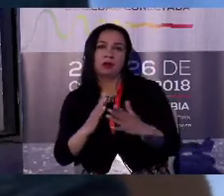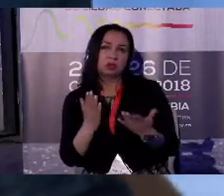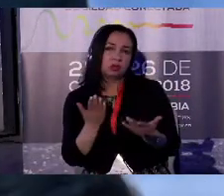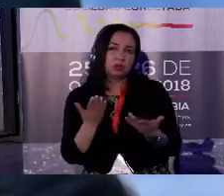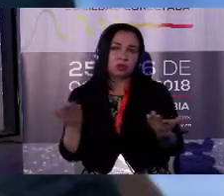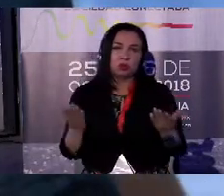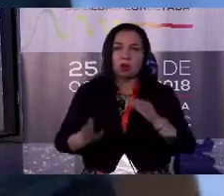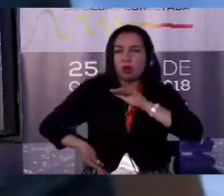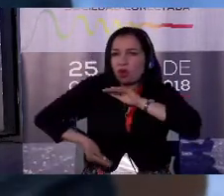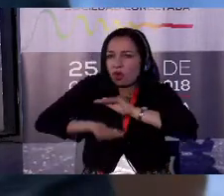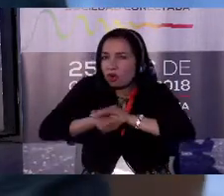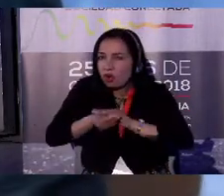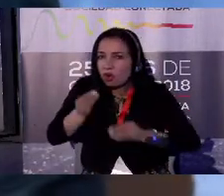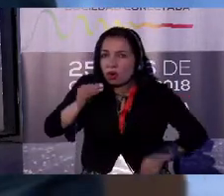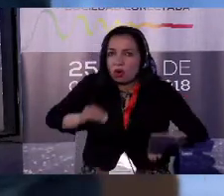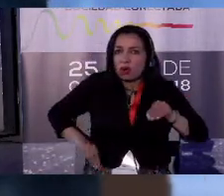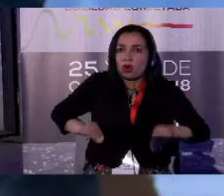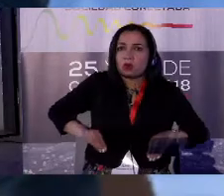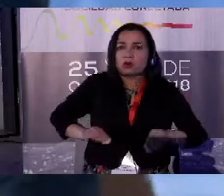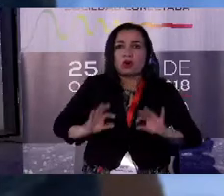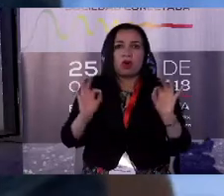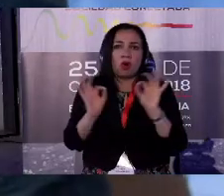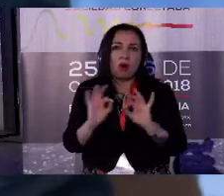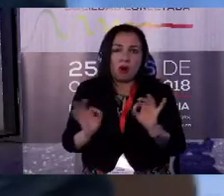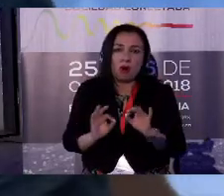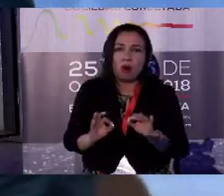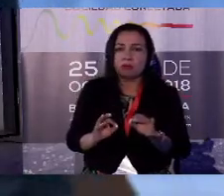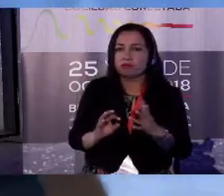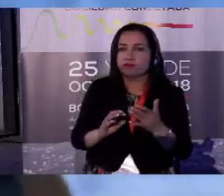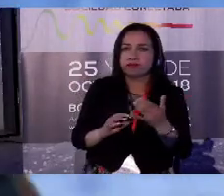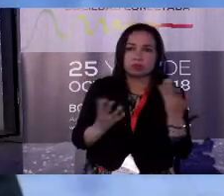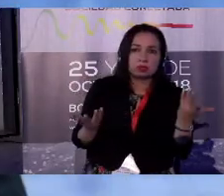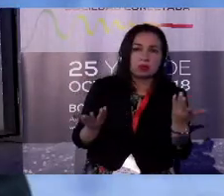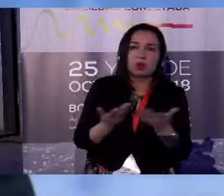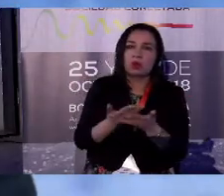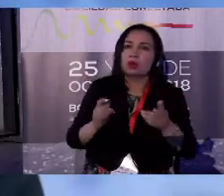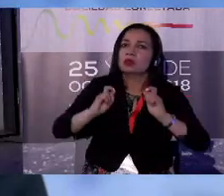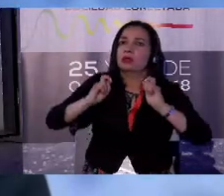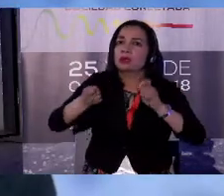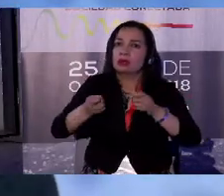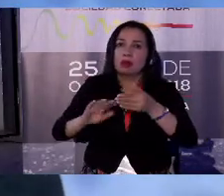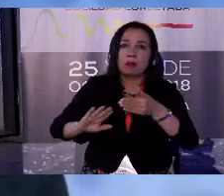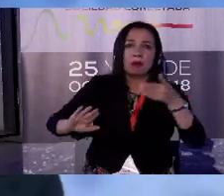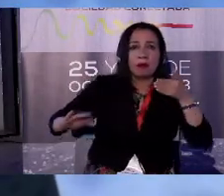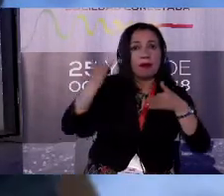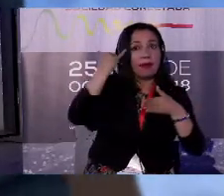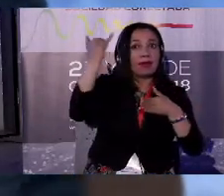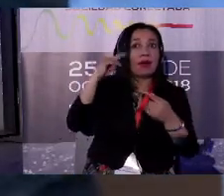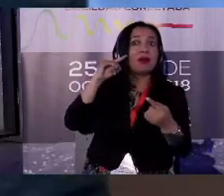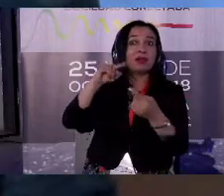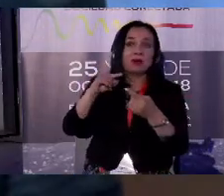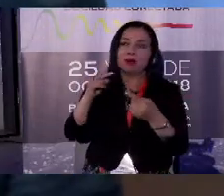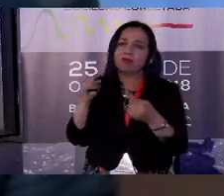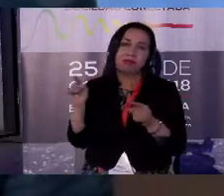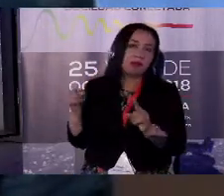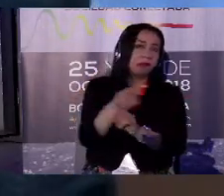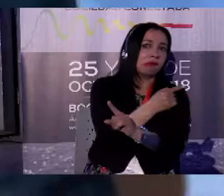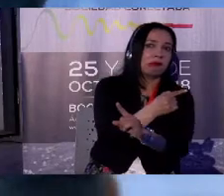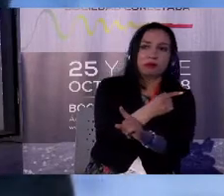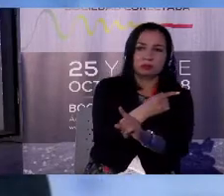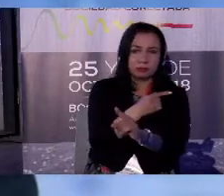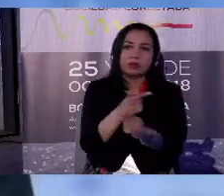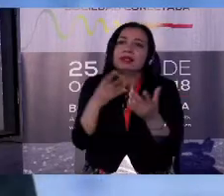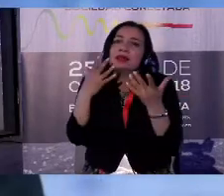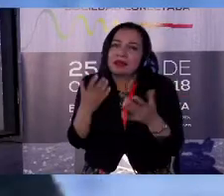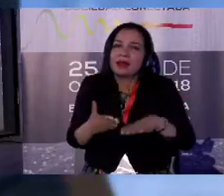evitar la corrupción, para evitar que haya mecanismos de asignación que se alejen del ideal competitivo, pero debe considerar en